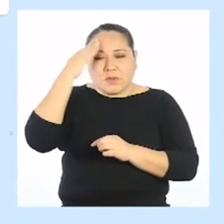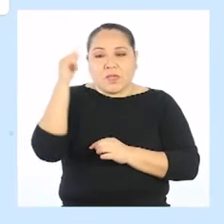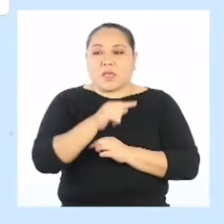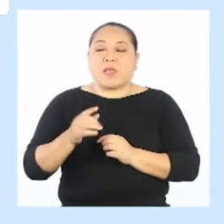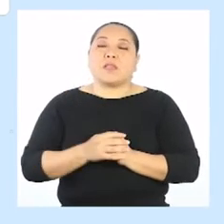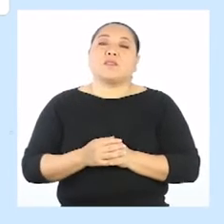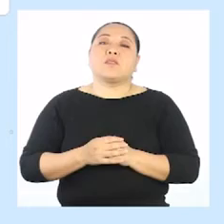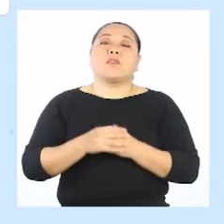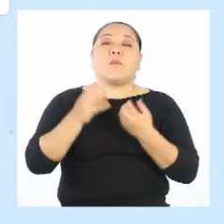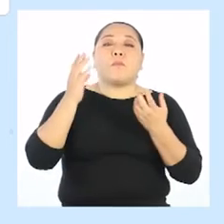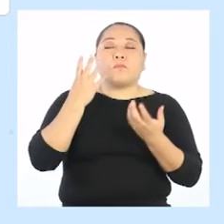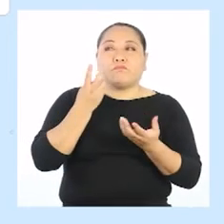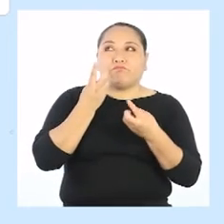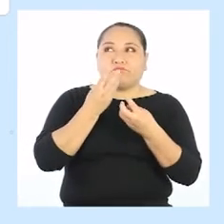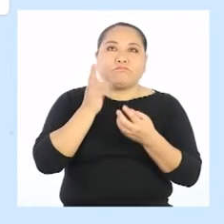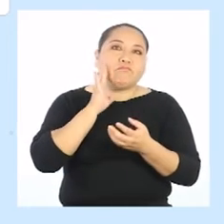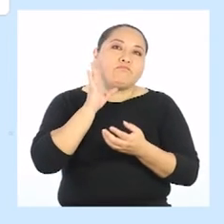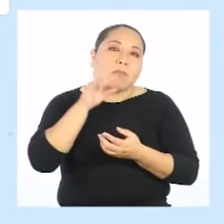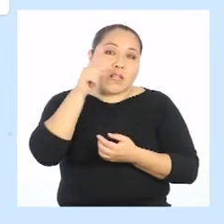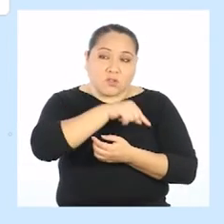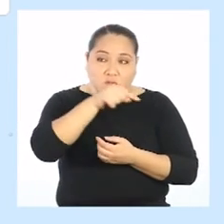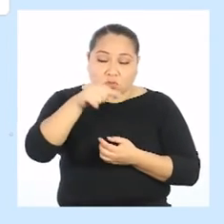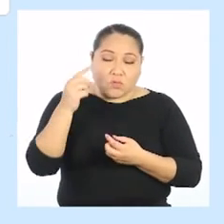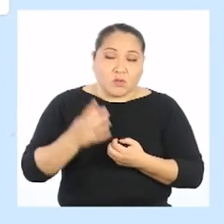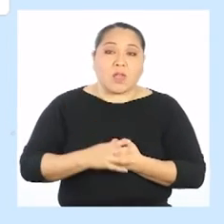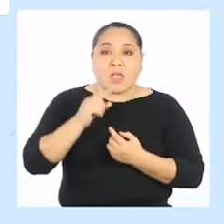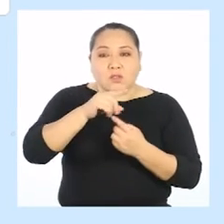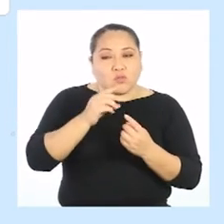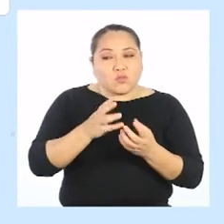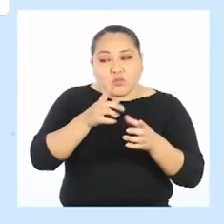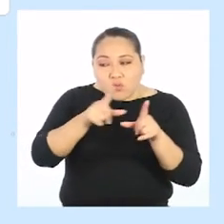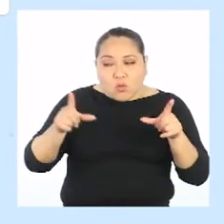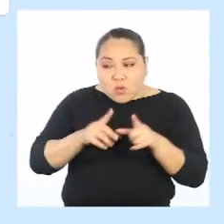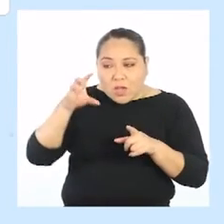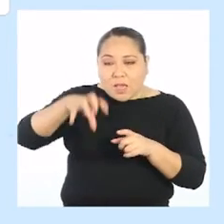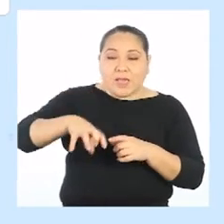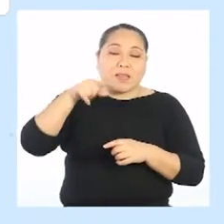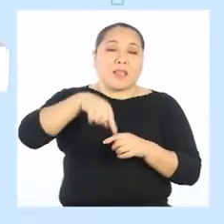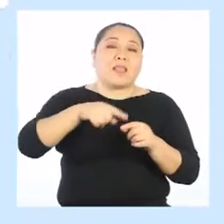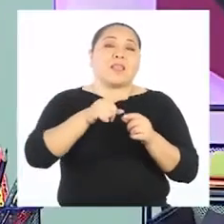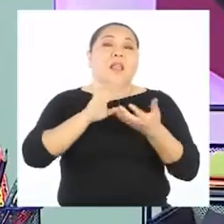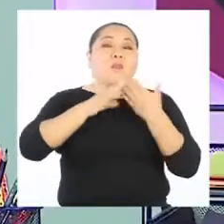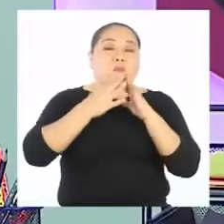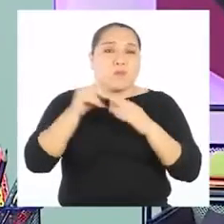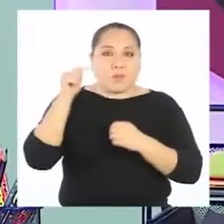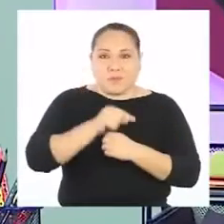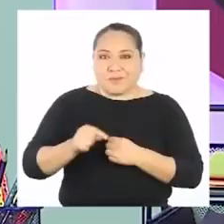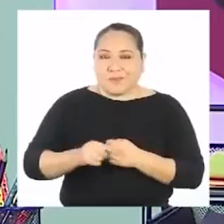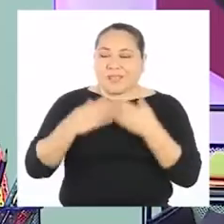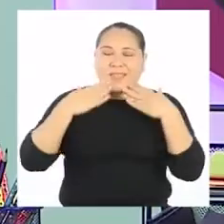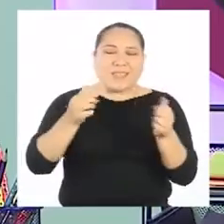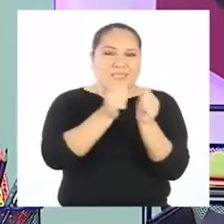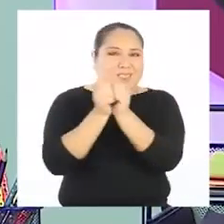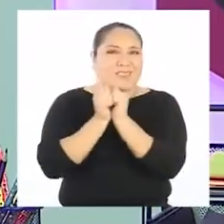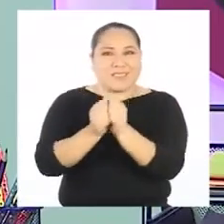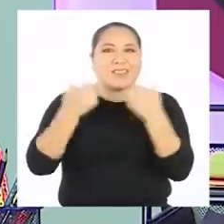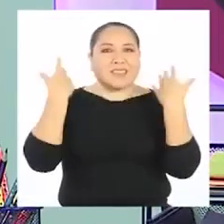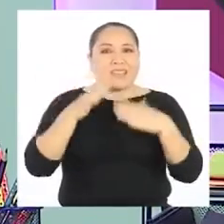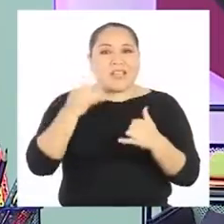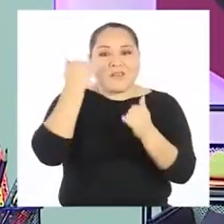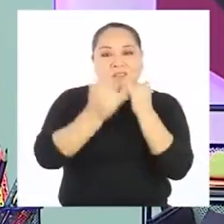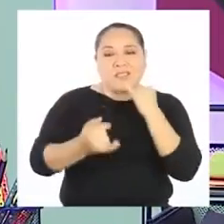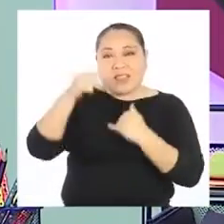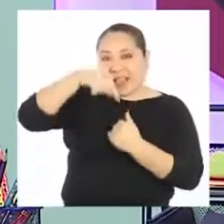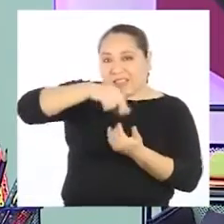de saber que los residuos sólidos tienen una disposición final en la localidad. Muchas gracias por acompañarnos.